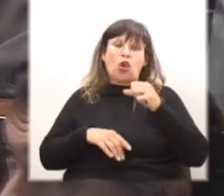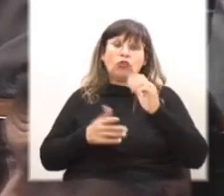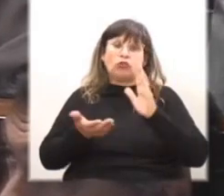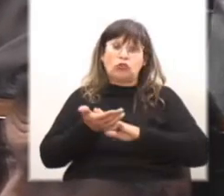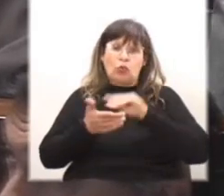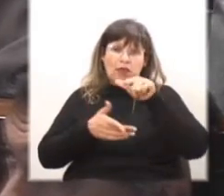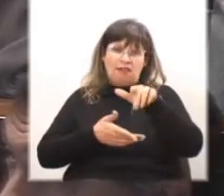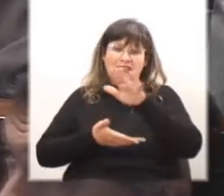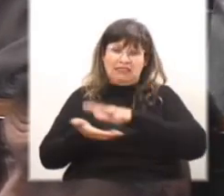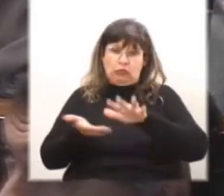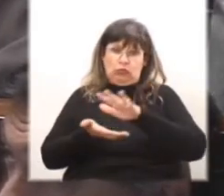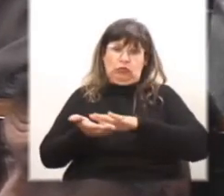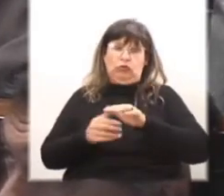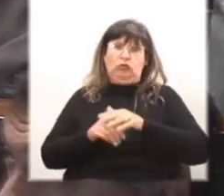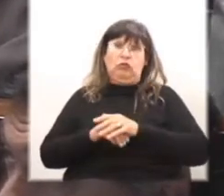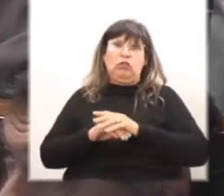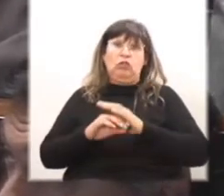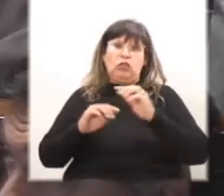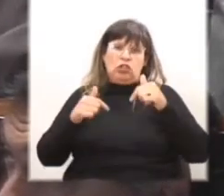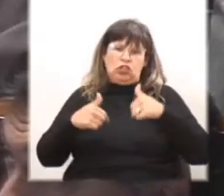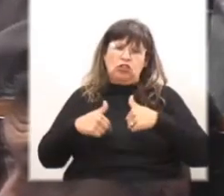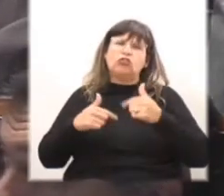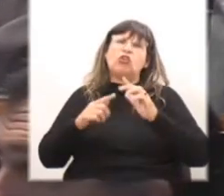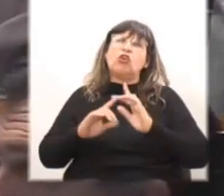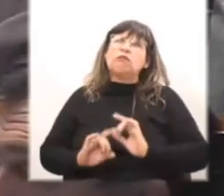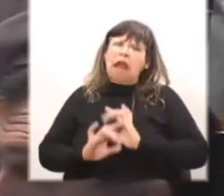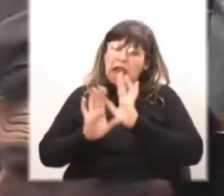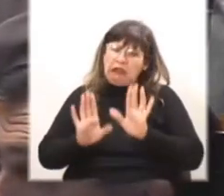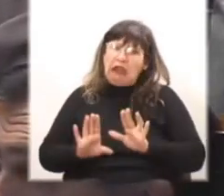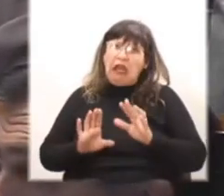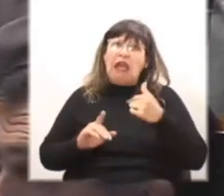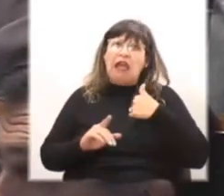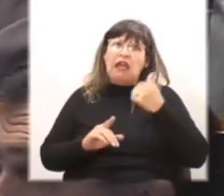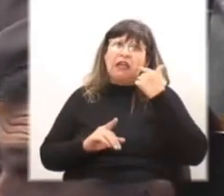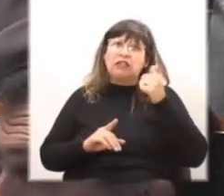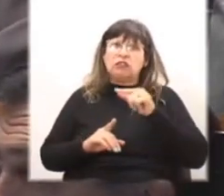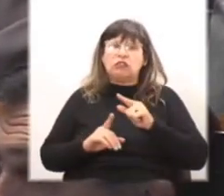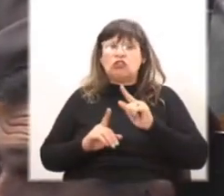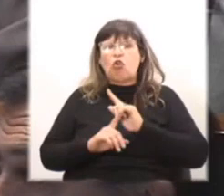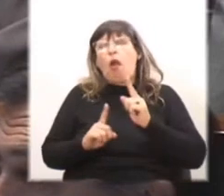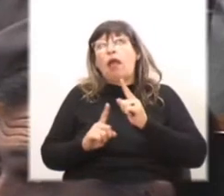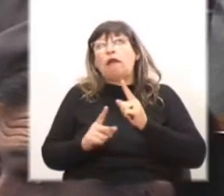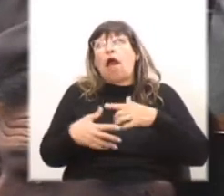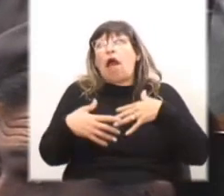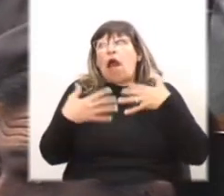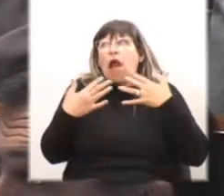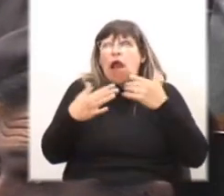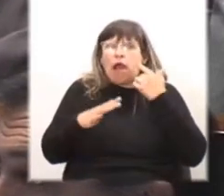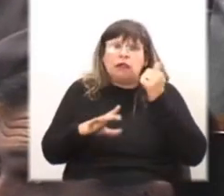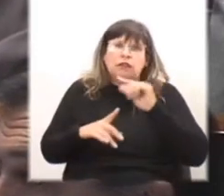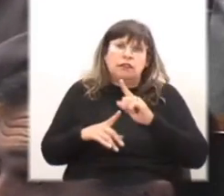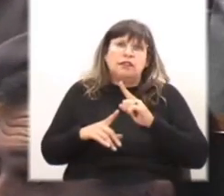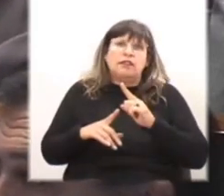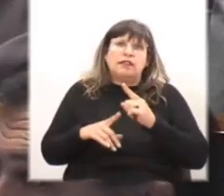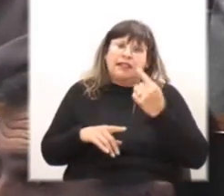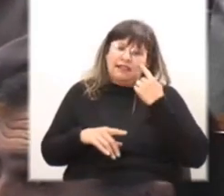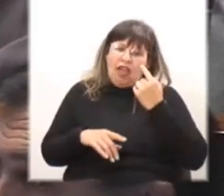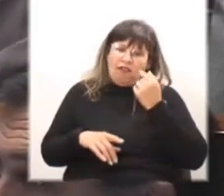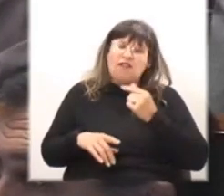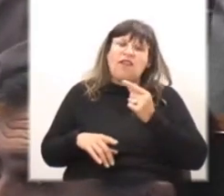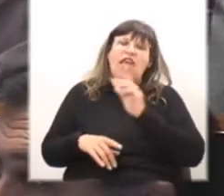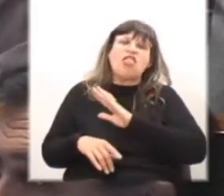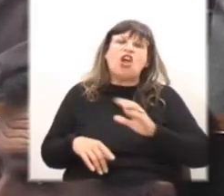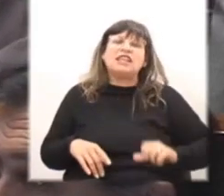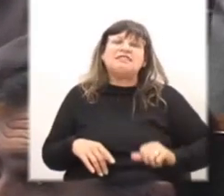esta situación que yo no dudo en tildarla de dramática que está viviendo el Estado uruguayo